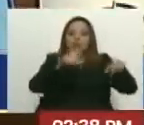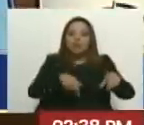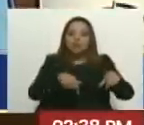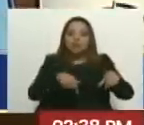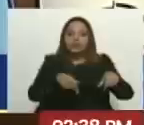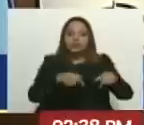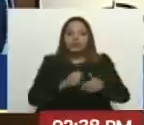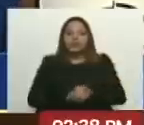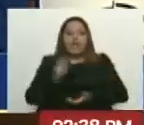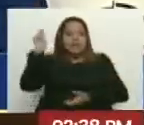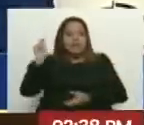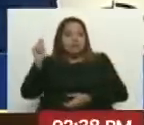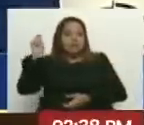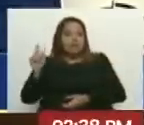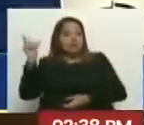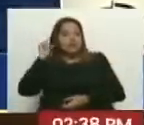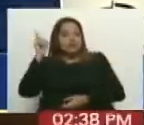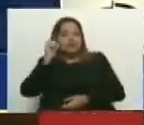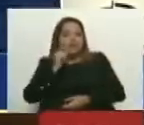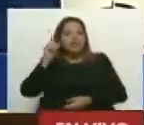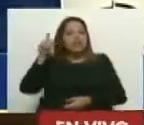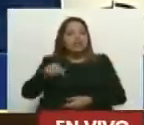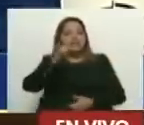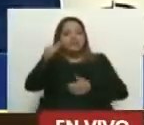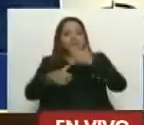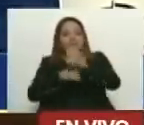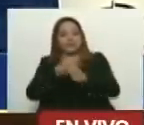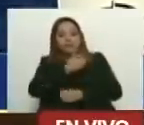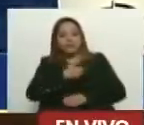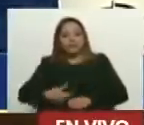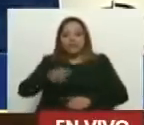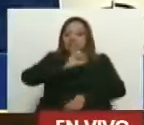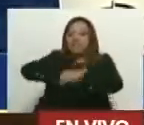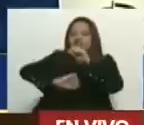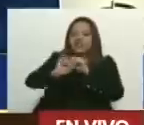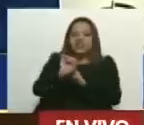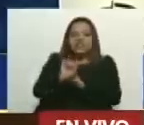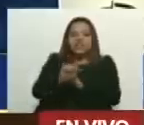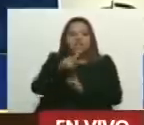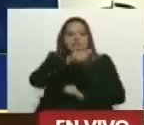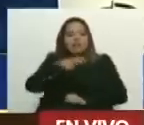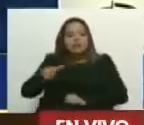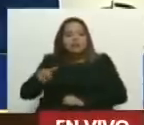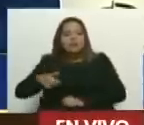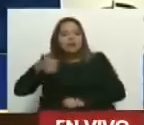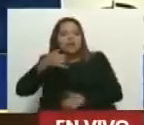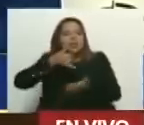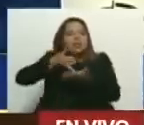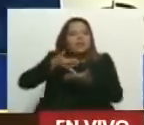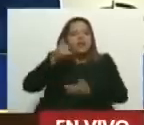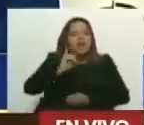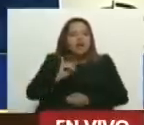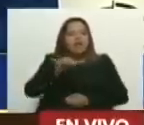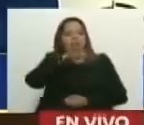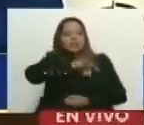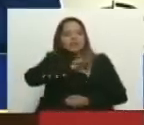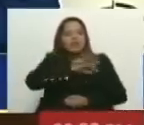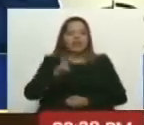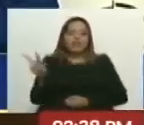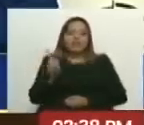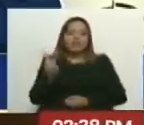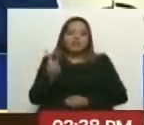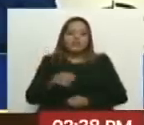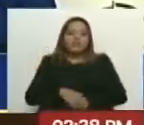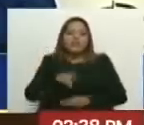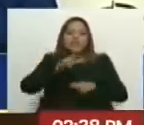compatriotas parlamentarios, en defensa del sector tal vez más vulnerable que pueda tener la población, que es